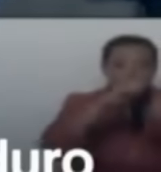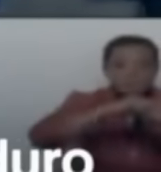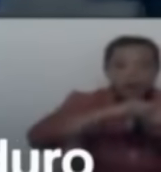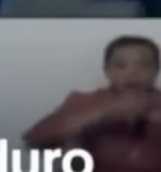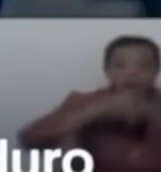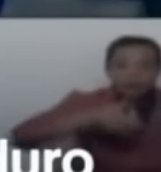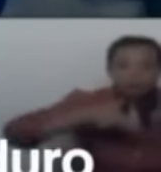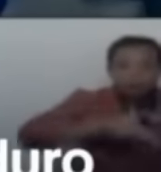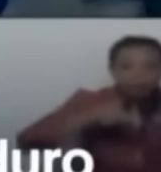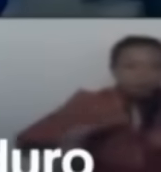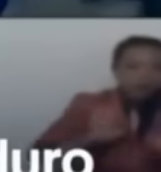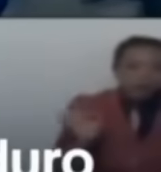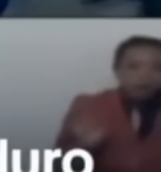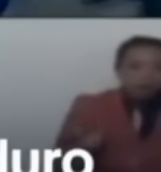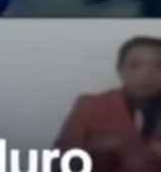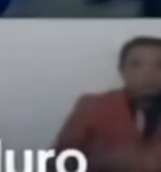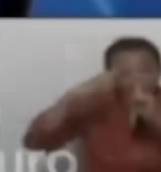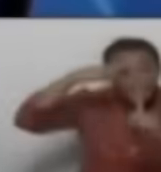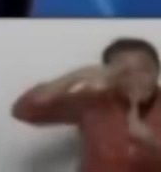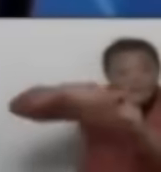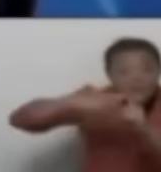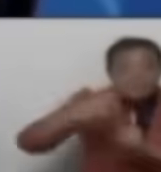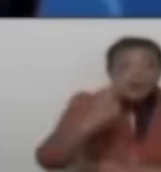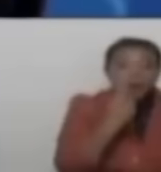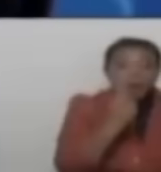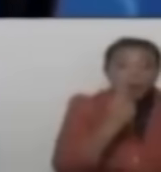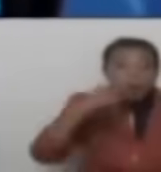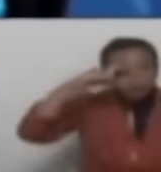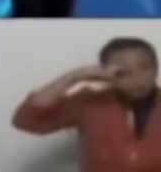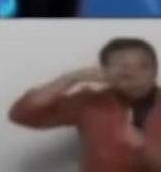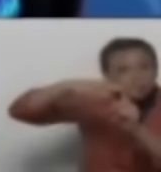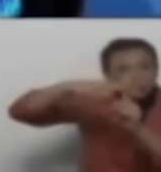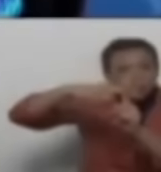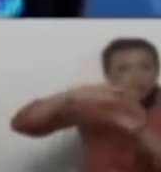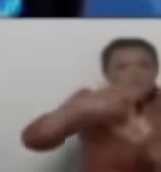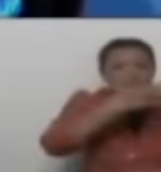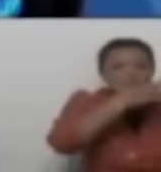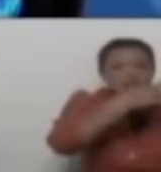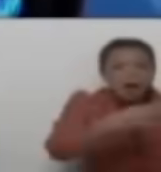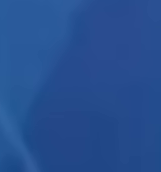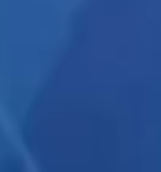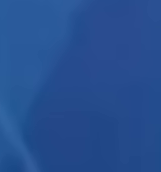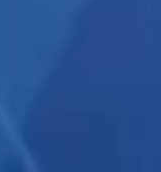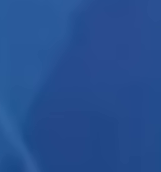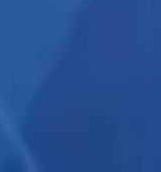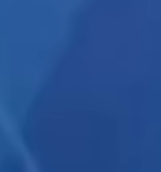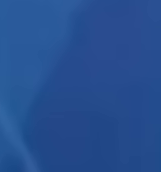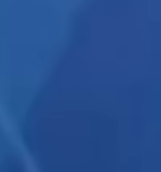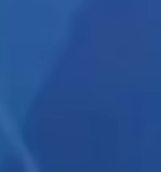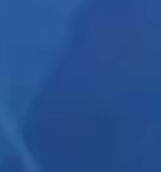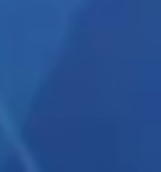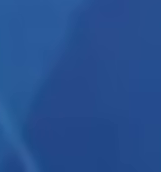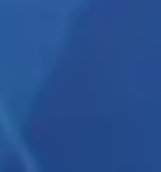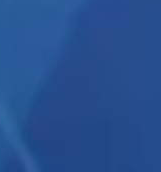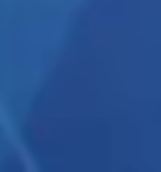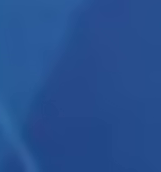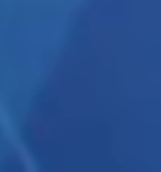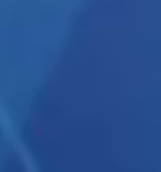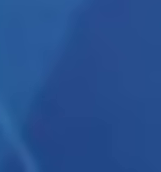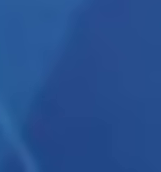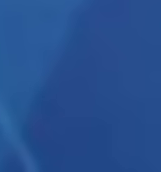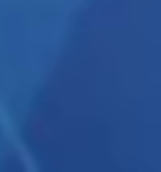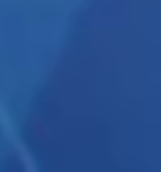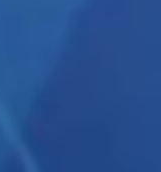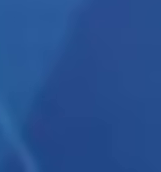debería tener acuerdos con otros países o correrá el riesgo de ser detenido esta orden de captura internacional